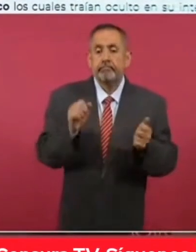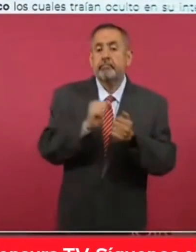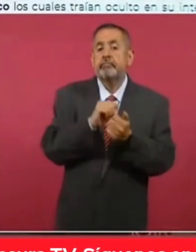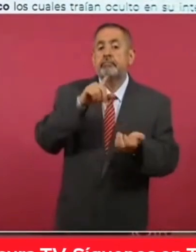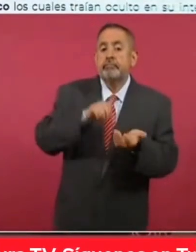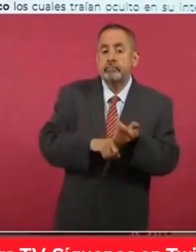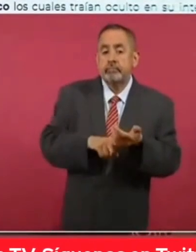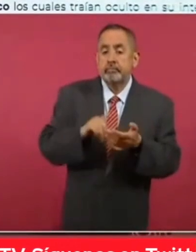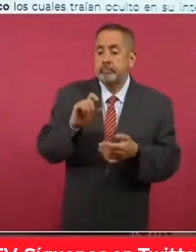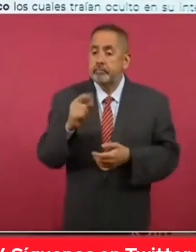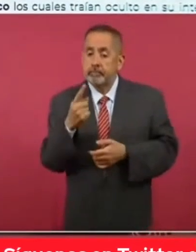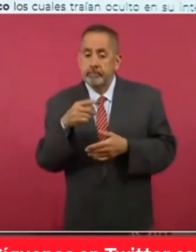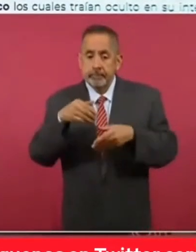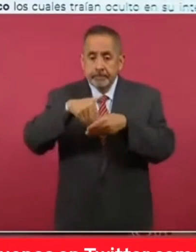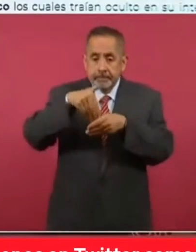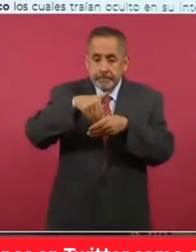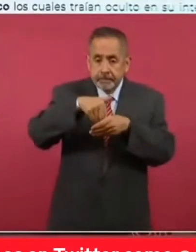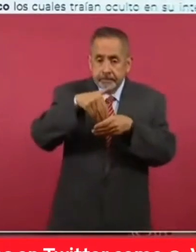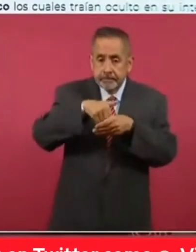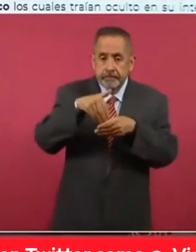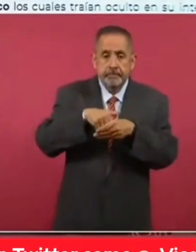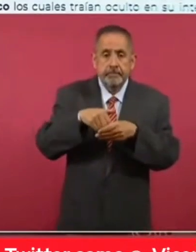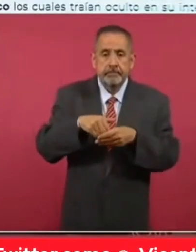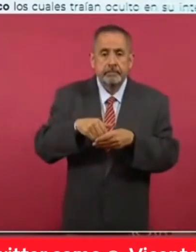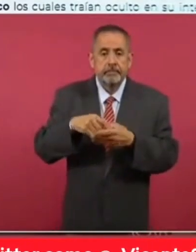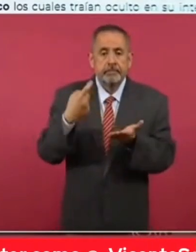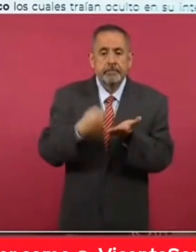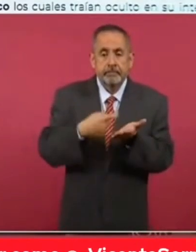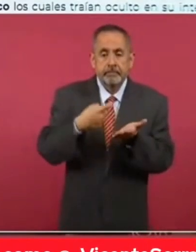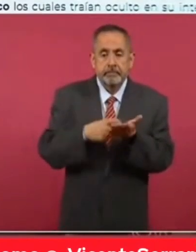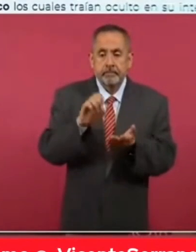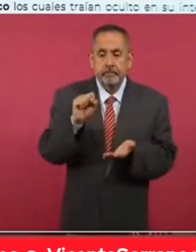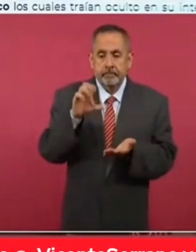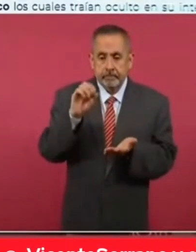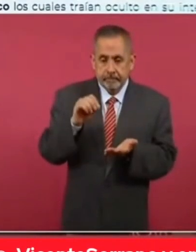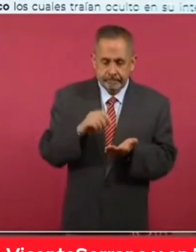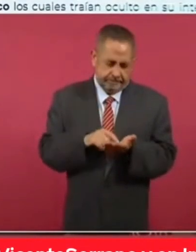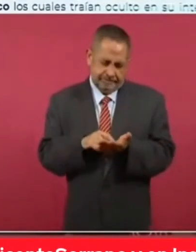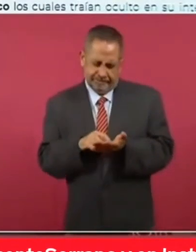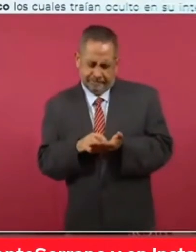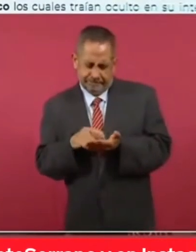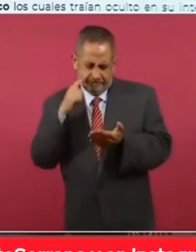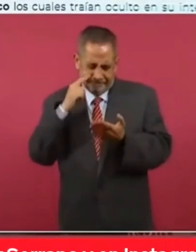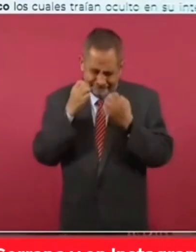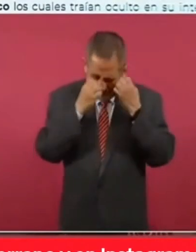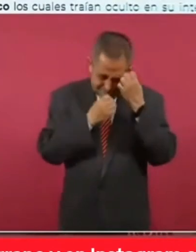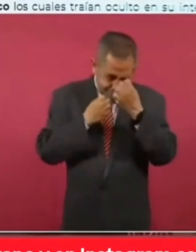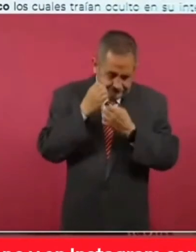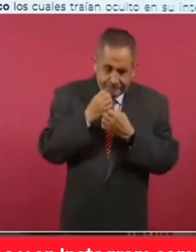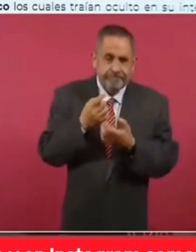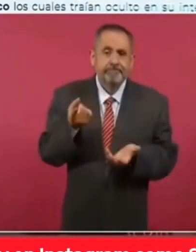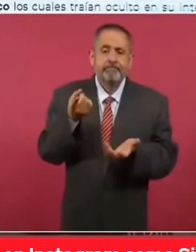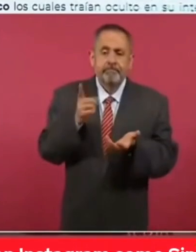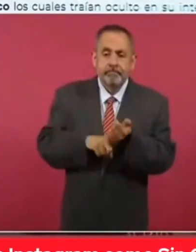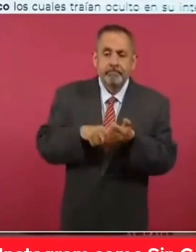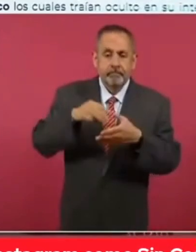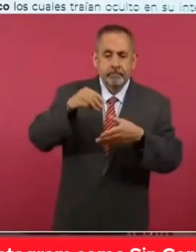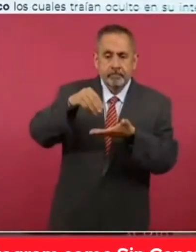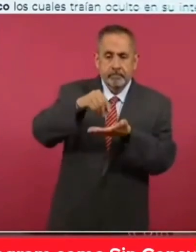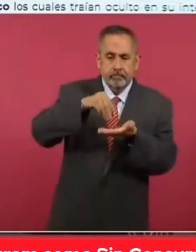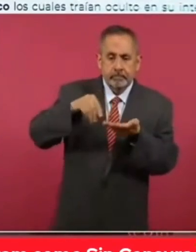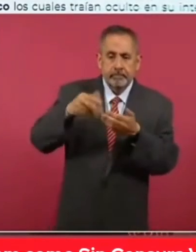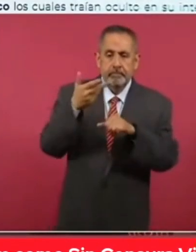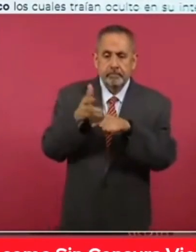en su interior veintiún paquetes de marisco seco pero al revisarse resultó que traían un polvo blanco